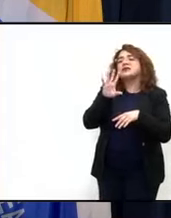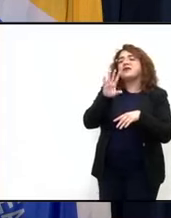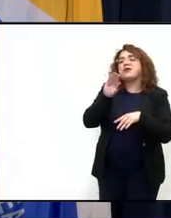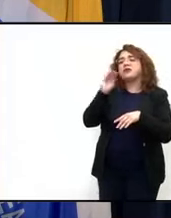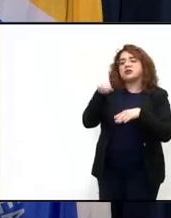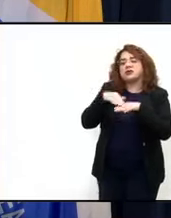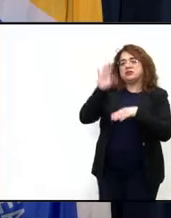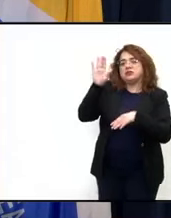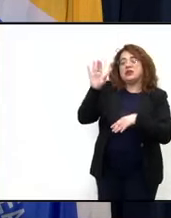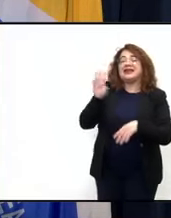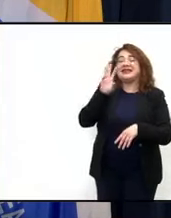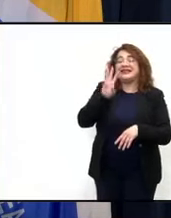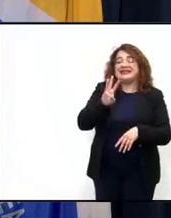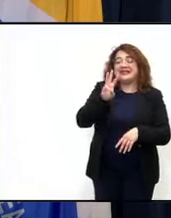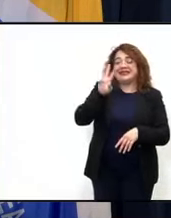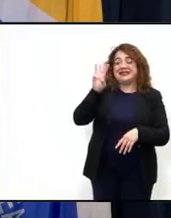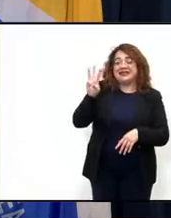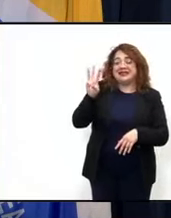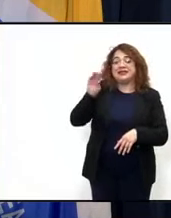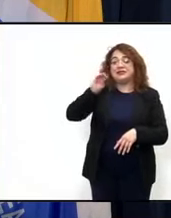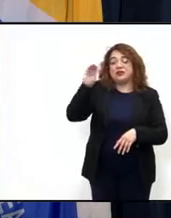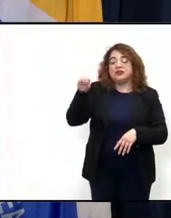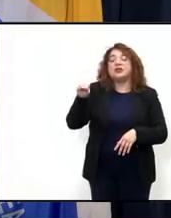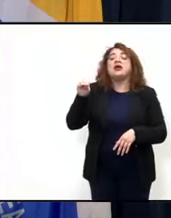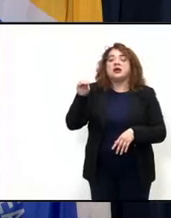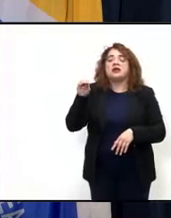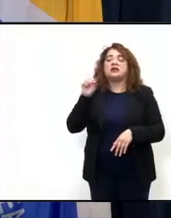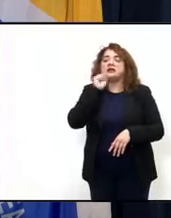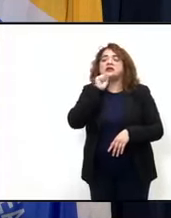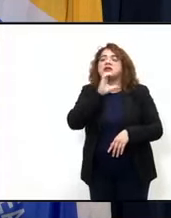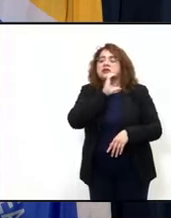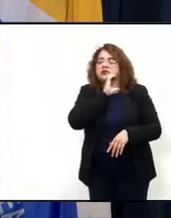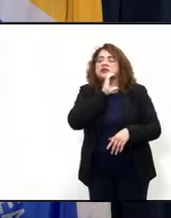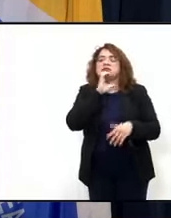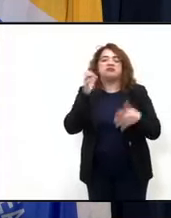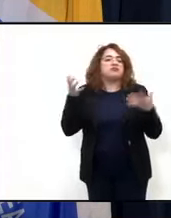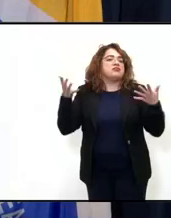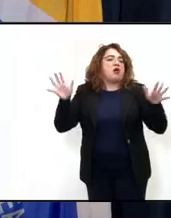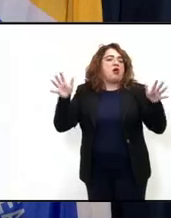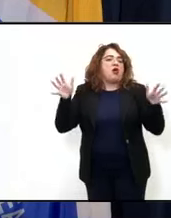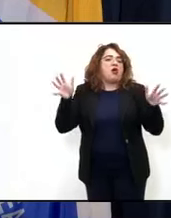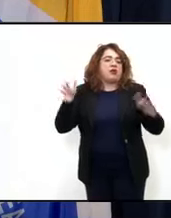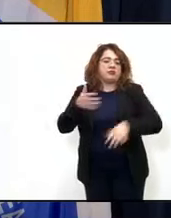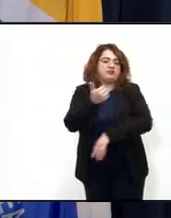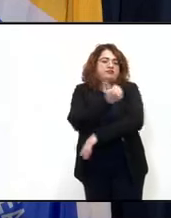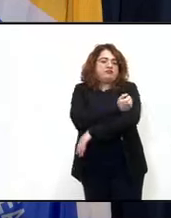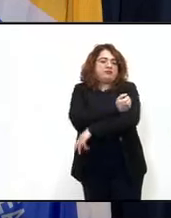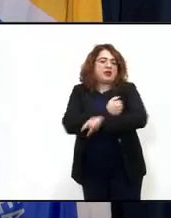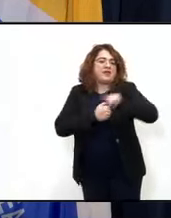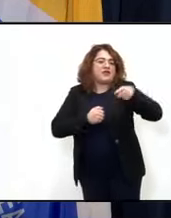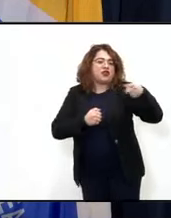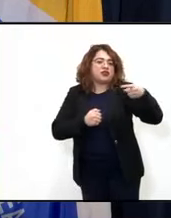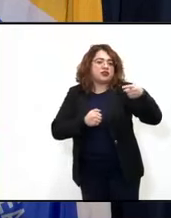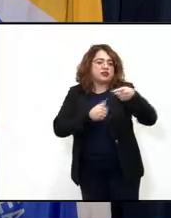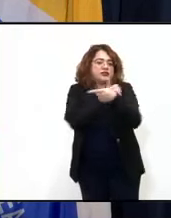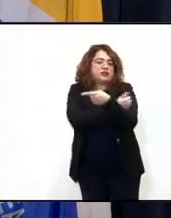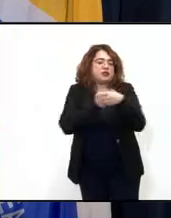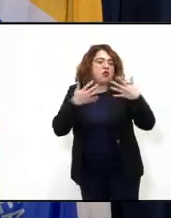el 66% de los adultos mayores que viven en Long Beach han recibido su primera vacuna.